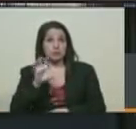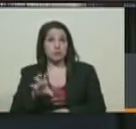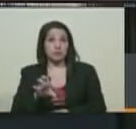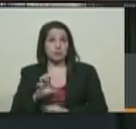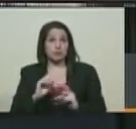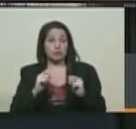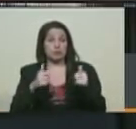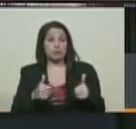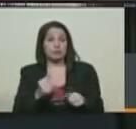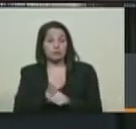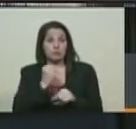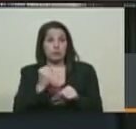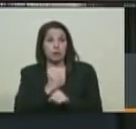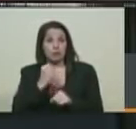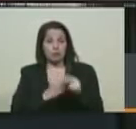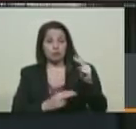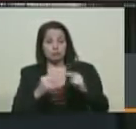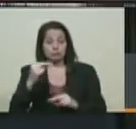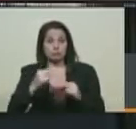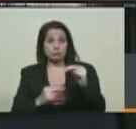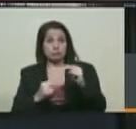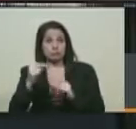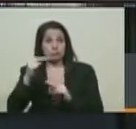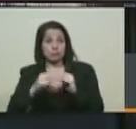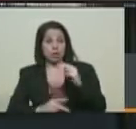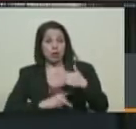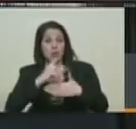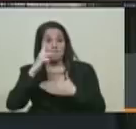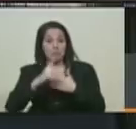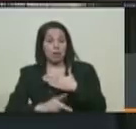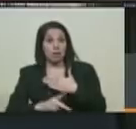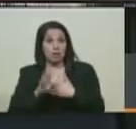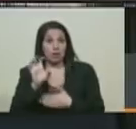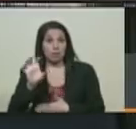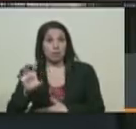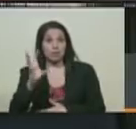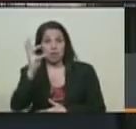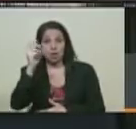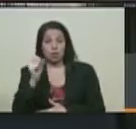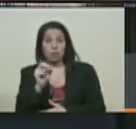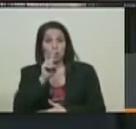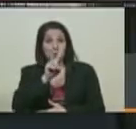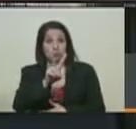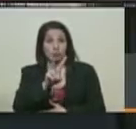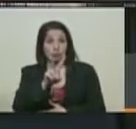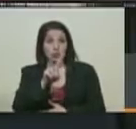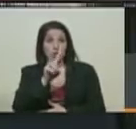de la jornada de construcción del Plan de la Patria número 2,